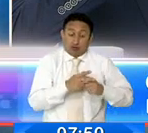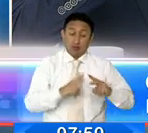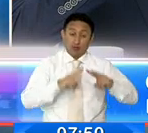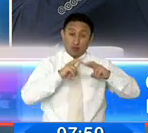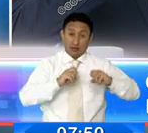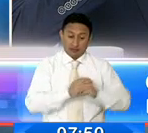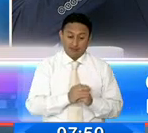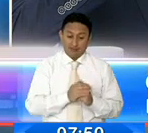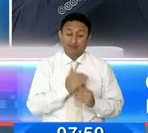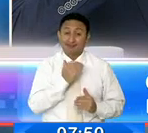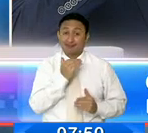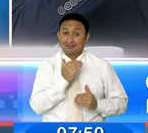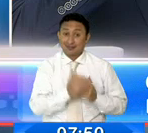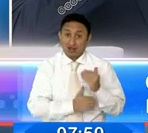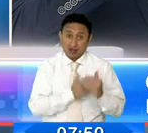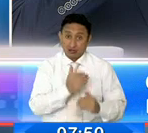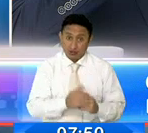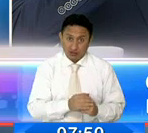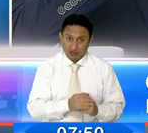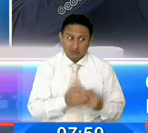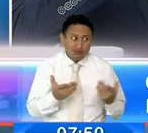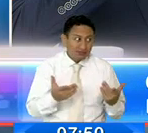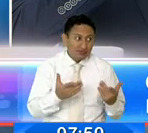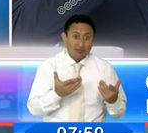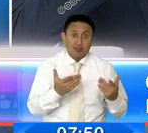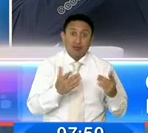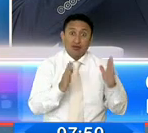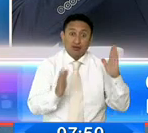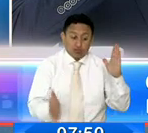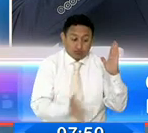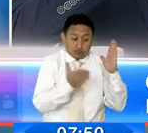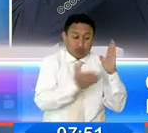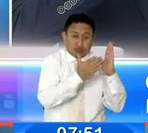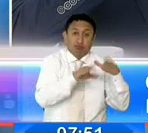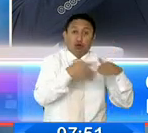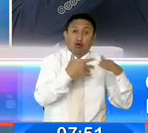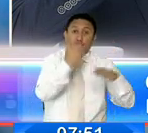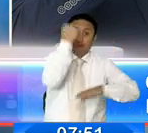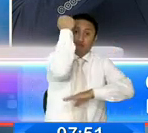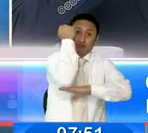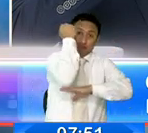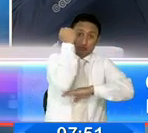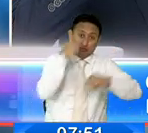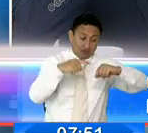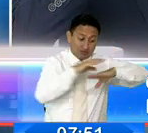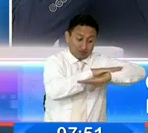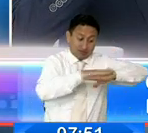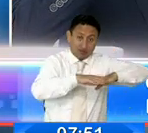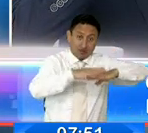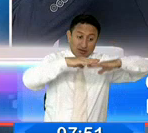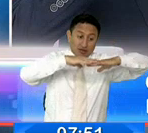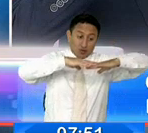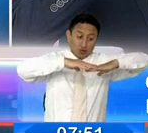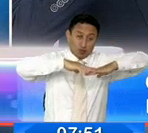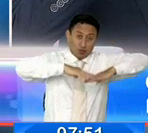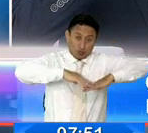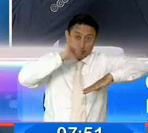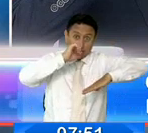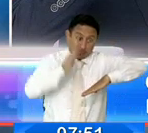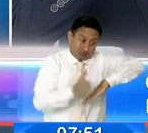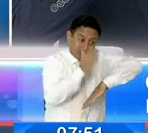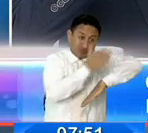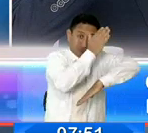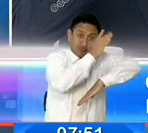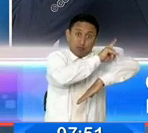luego hay que ver dónde se asientan esas paredes otra vez, porque evidentemente es pared, pero tiene que tener